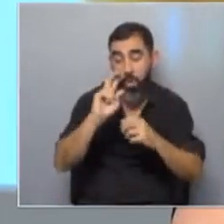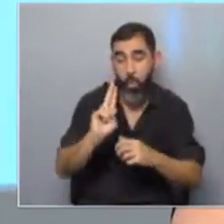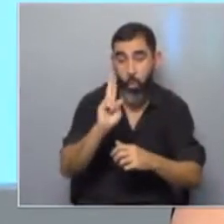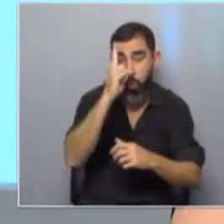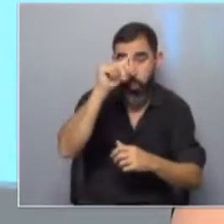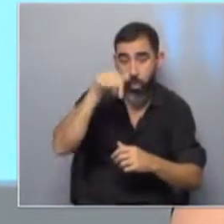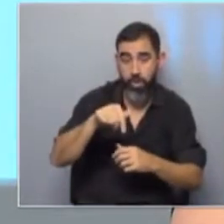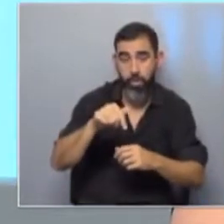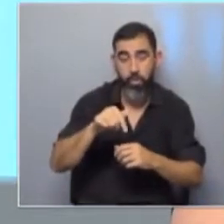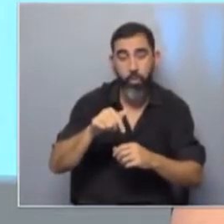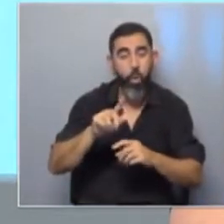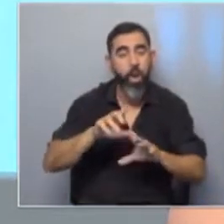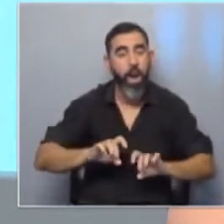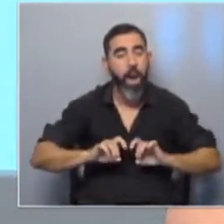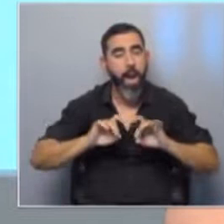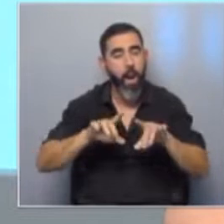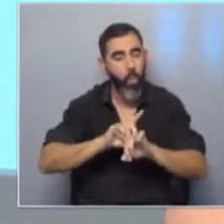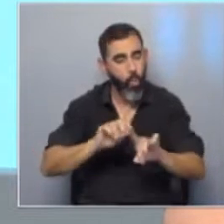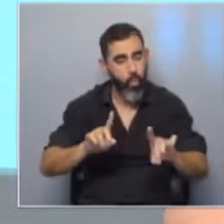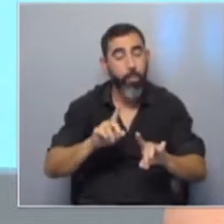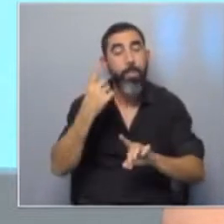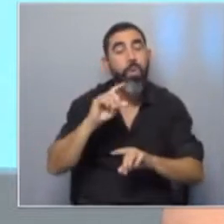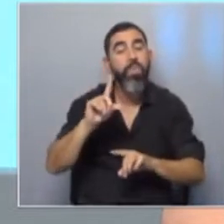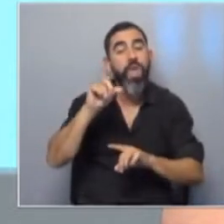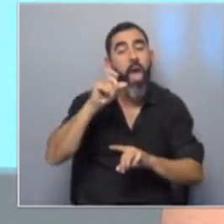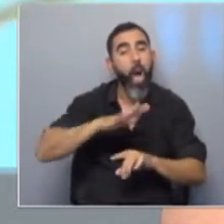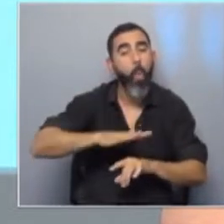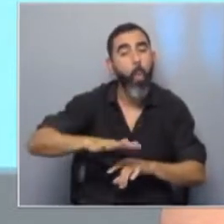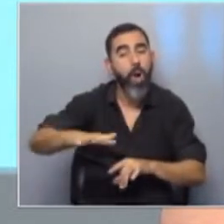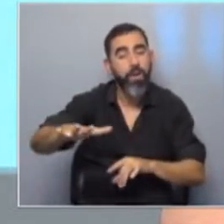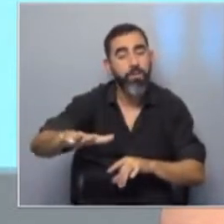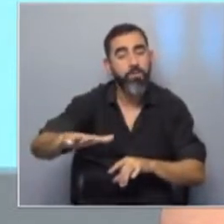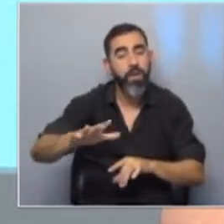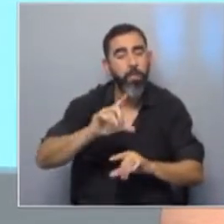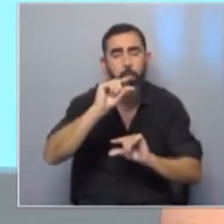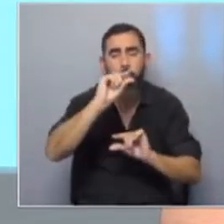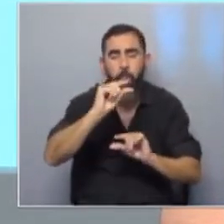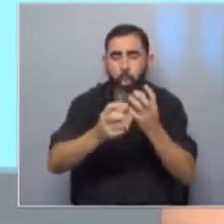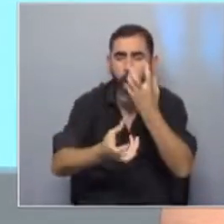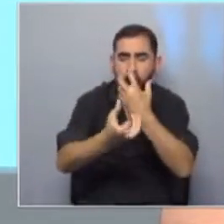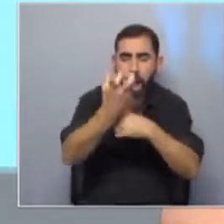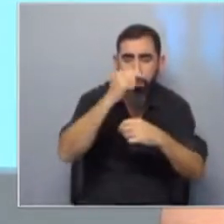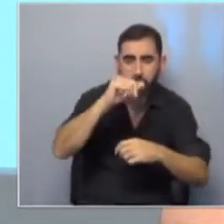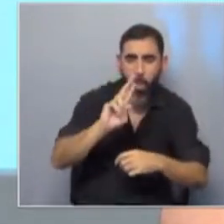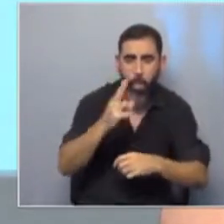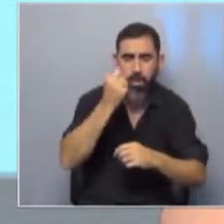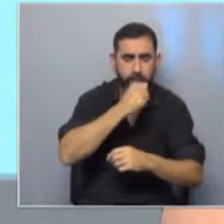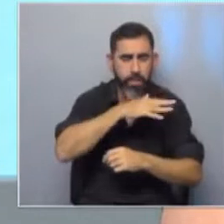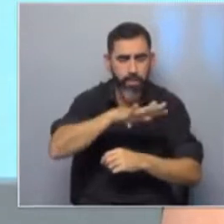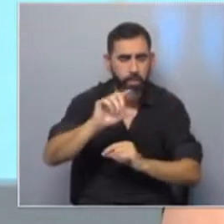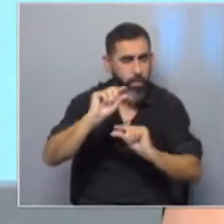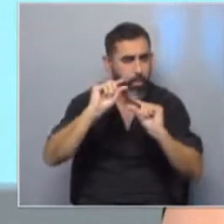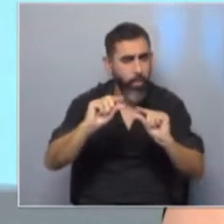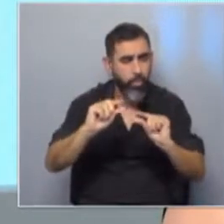ejemplo. Claro. El yapoc, ¿Qué es el suponemos yapoc? que A está ver. presente, que es una, bueno, voy a decirlo brevemente yo y vos, Ramiro, ampliarlo, yo voy a decir que es una comadreja de agua, que es la forma más